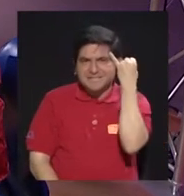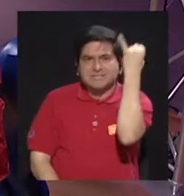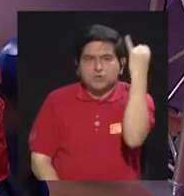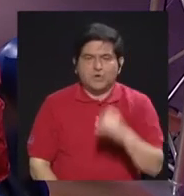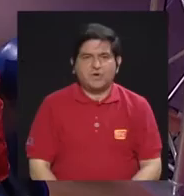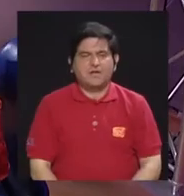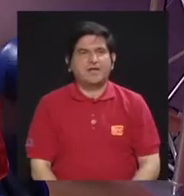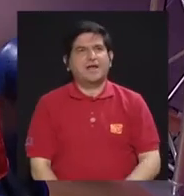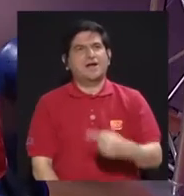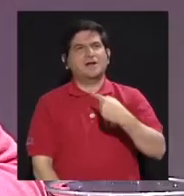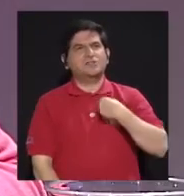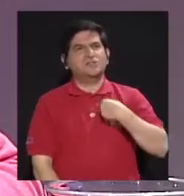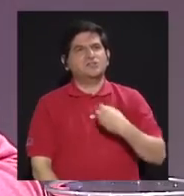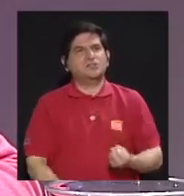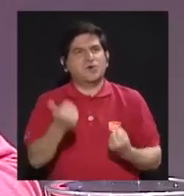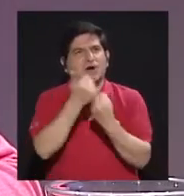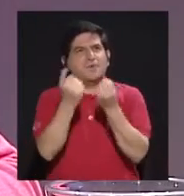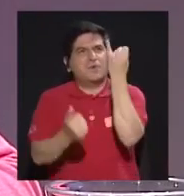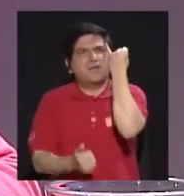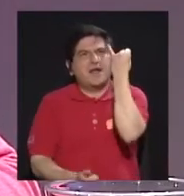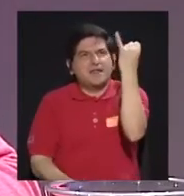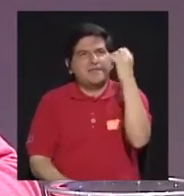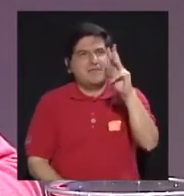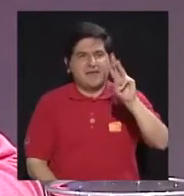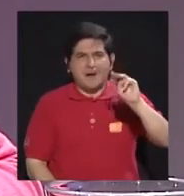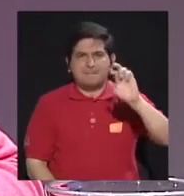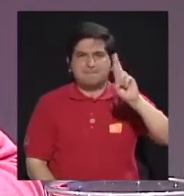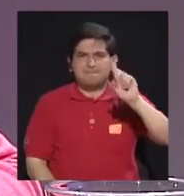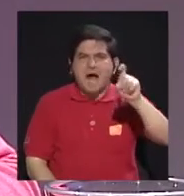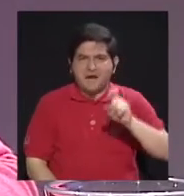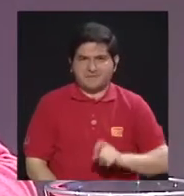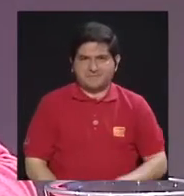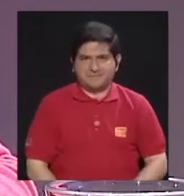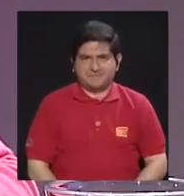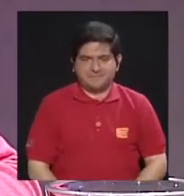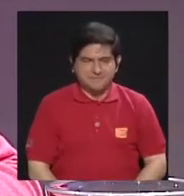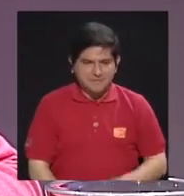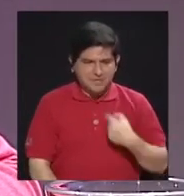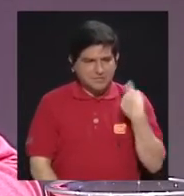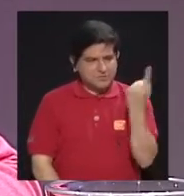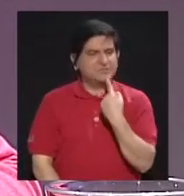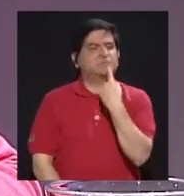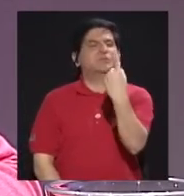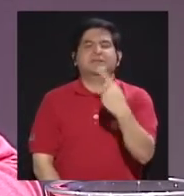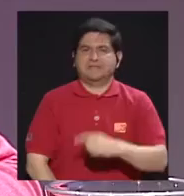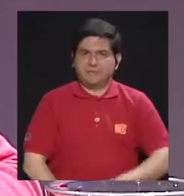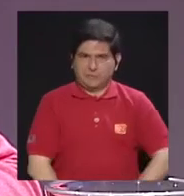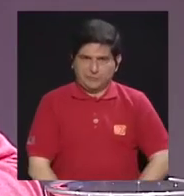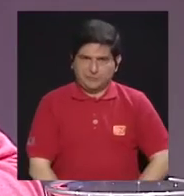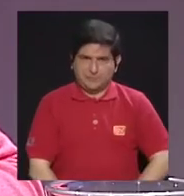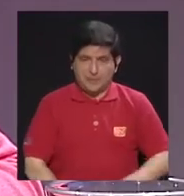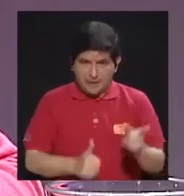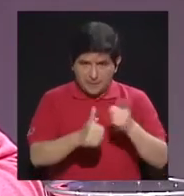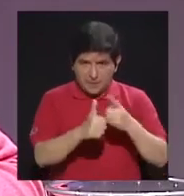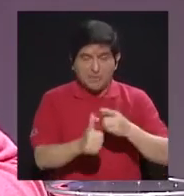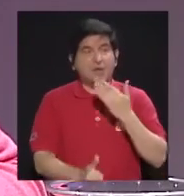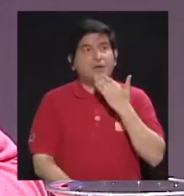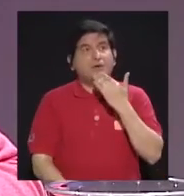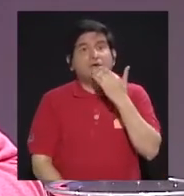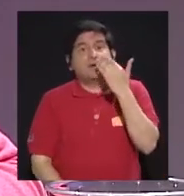Soy la América marxista, bueno. Yo siempre digo que, primero